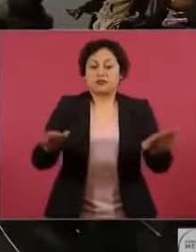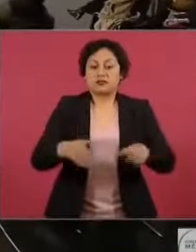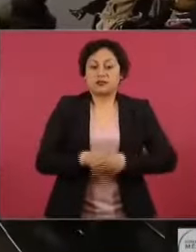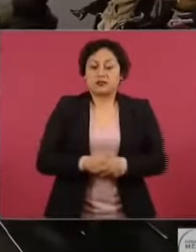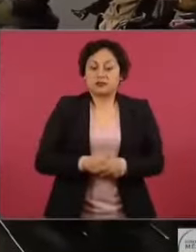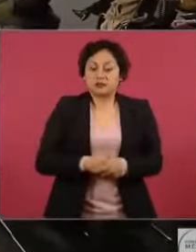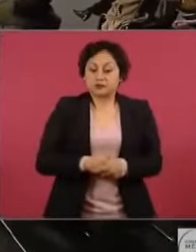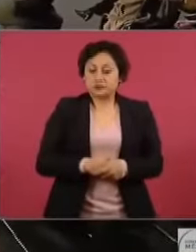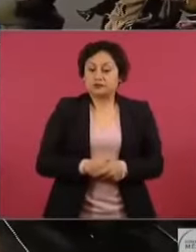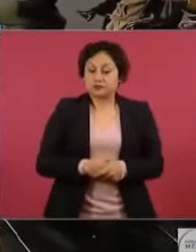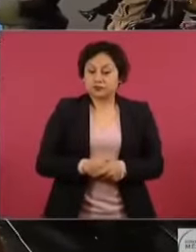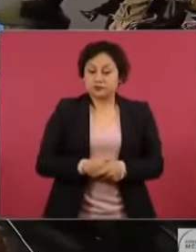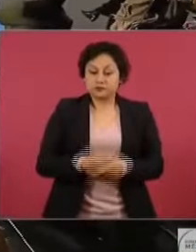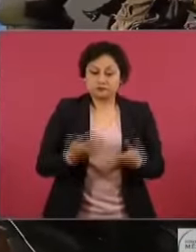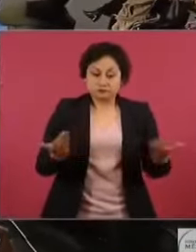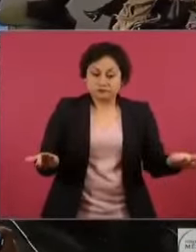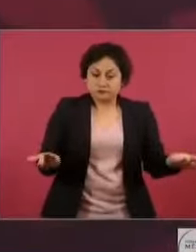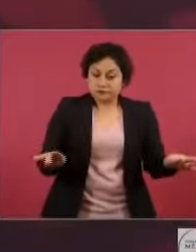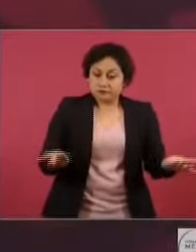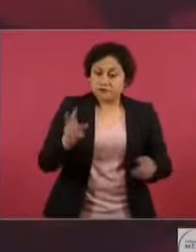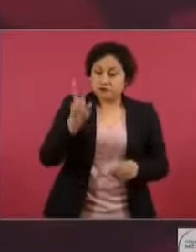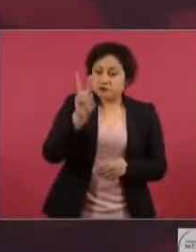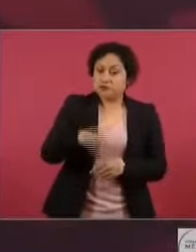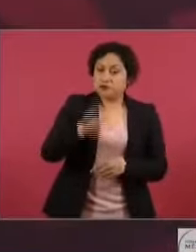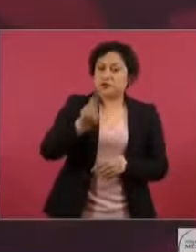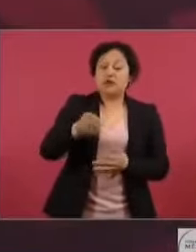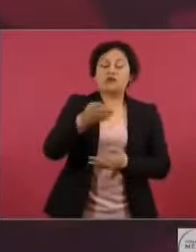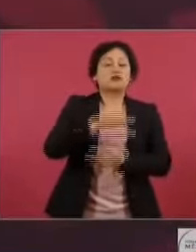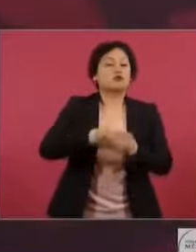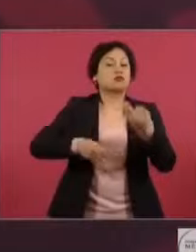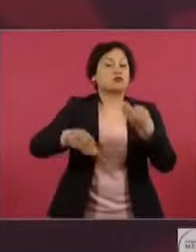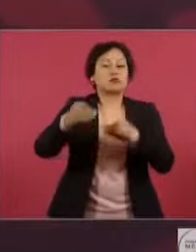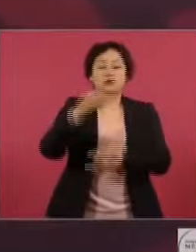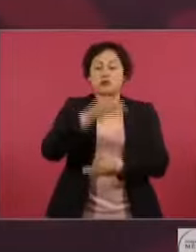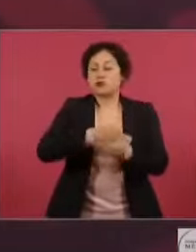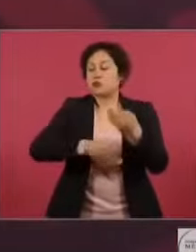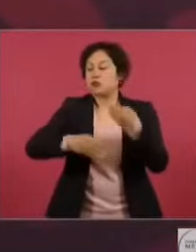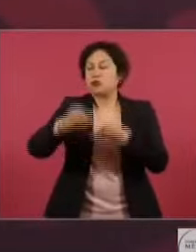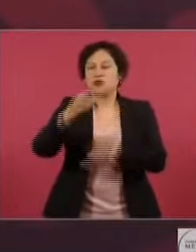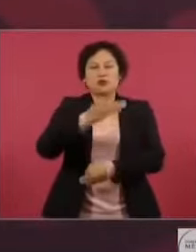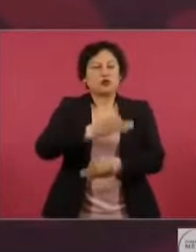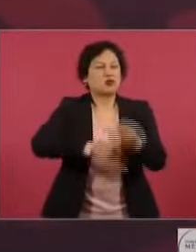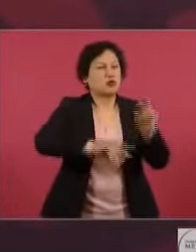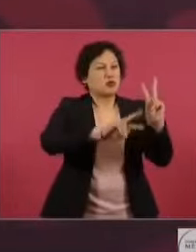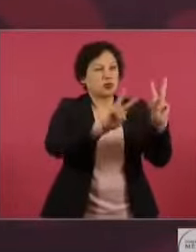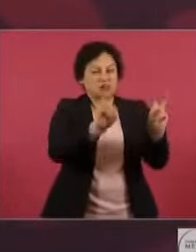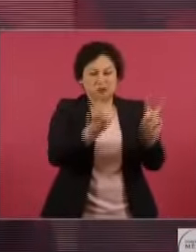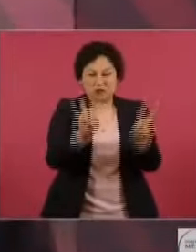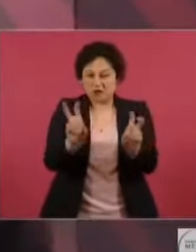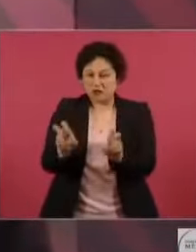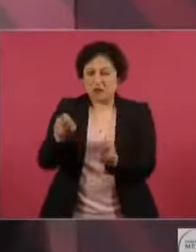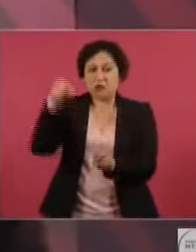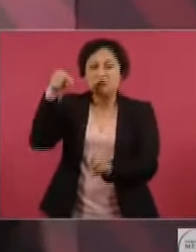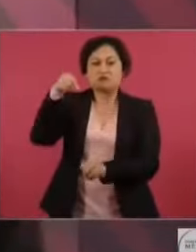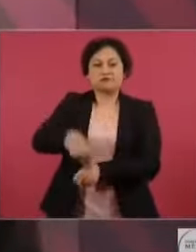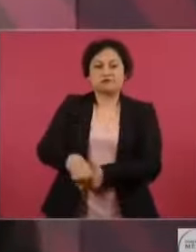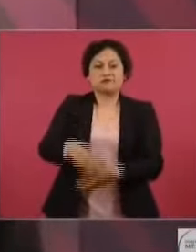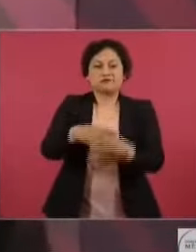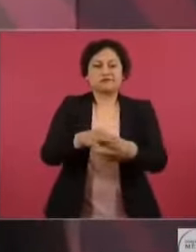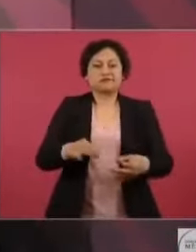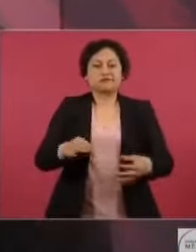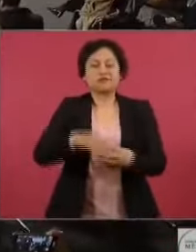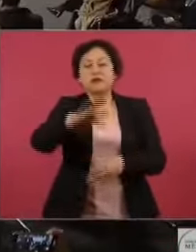este grupo para hacer dinero, para tratar de, para tratar, no sé si se quedó con una mala liquidación, poder nivelar ahí el nivel